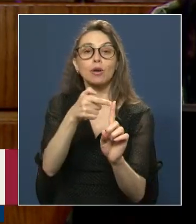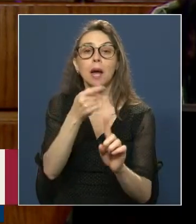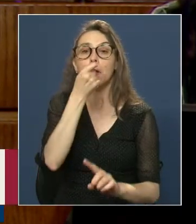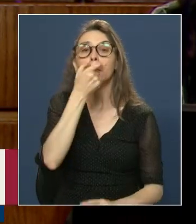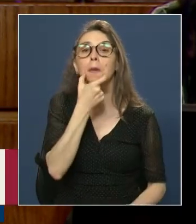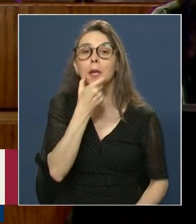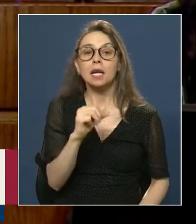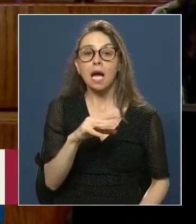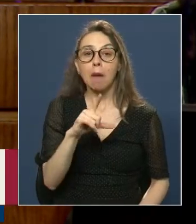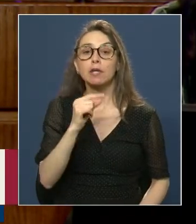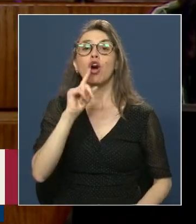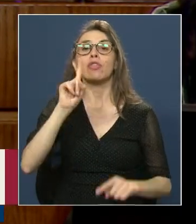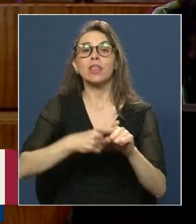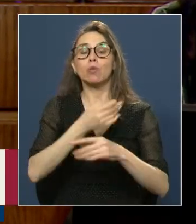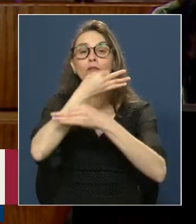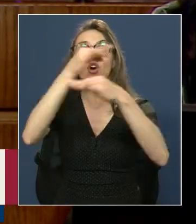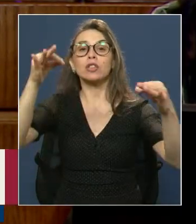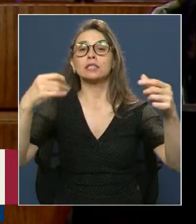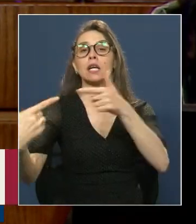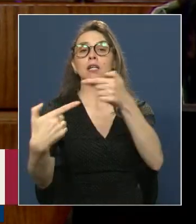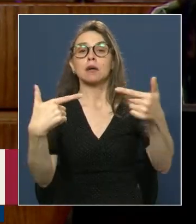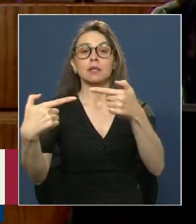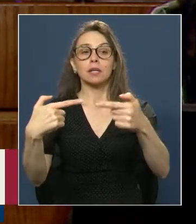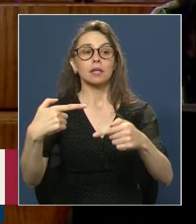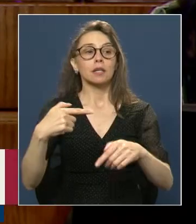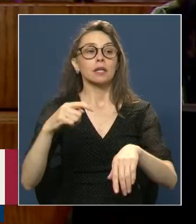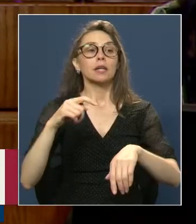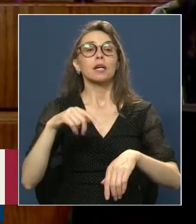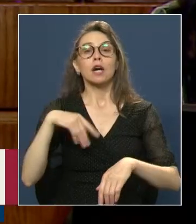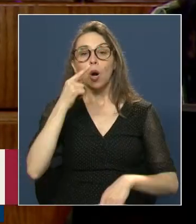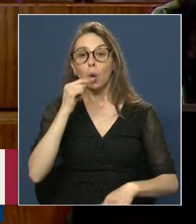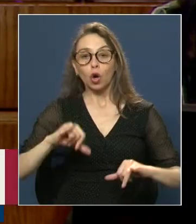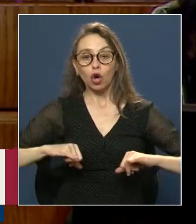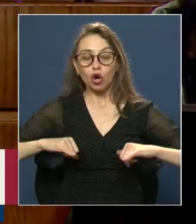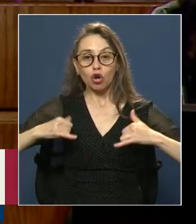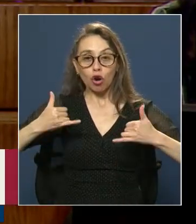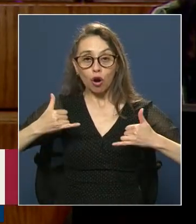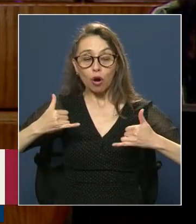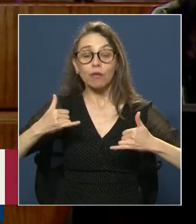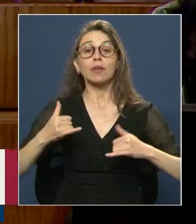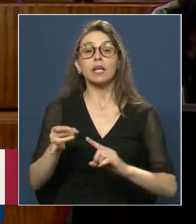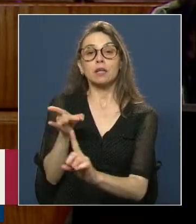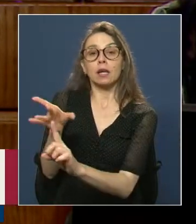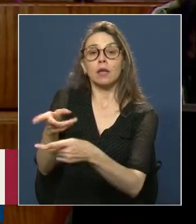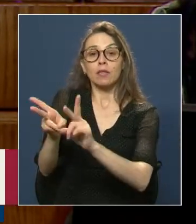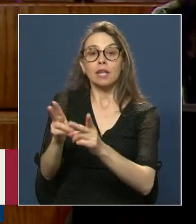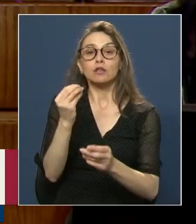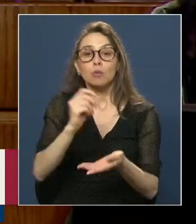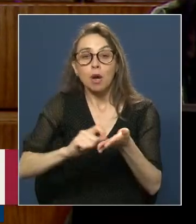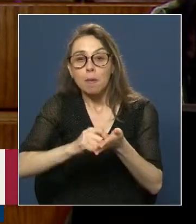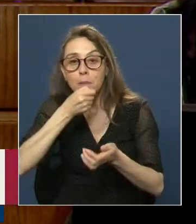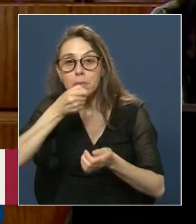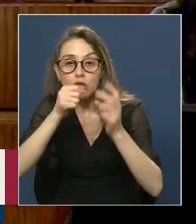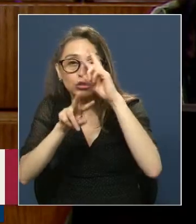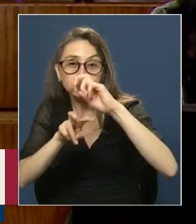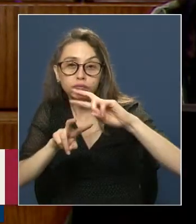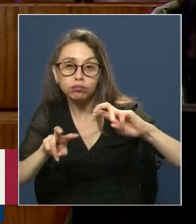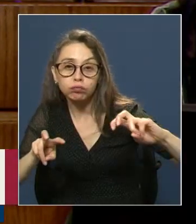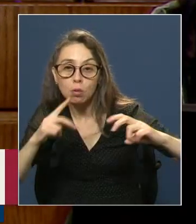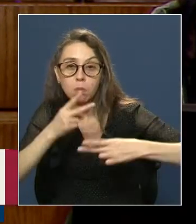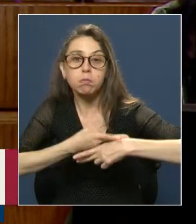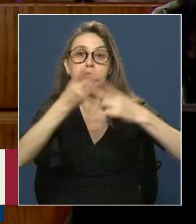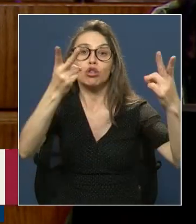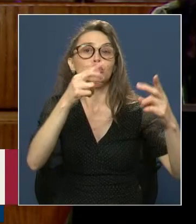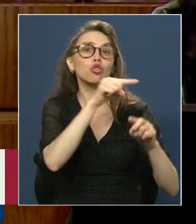hablar de enfrentamiento. Que el tiempo, un adolescente vulnerado en sus derechos y el buen periodismo se ha encargado de velar